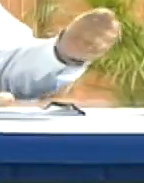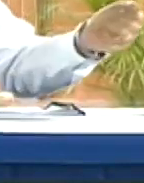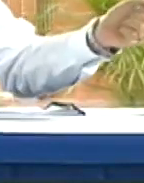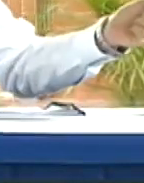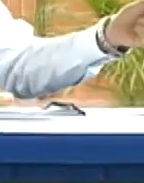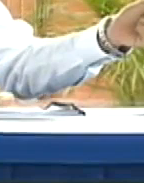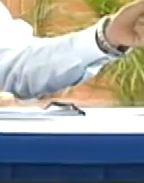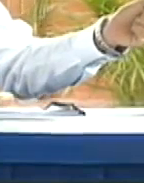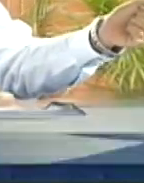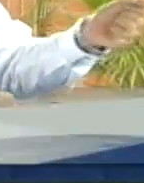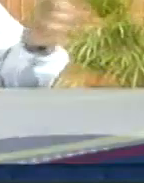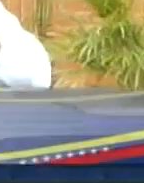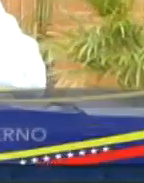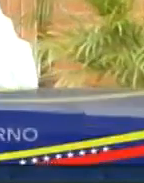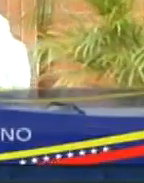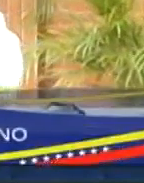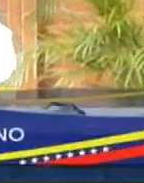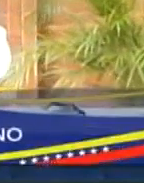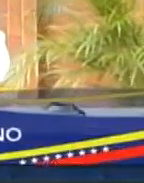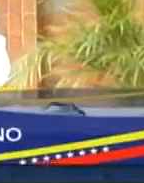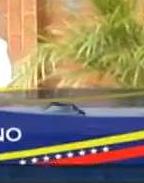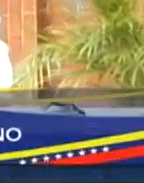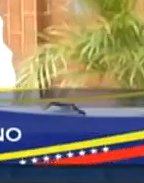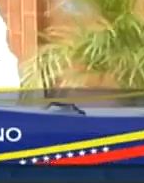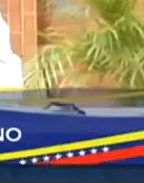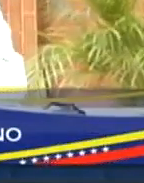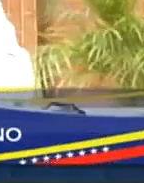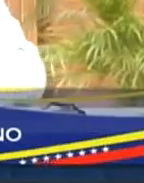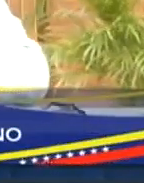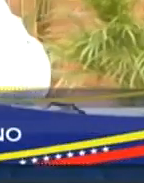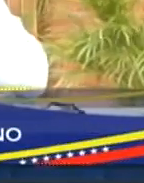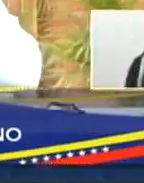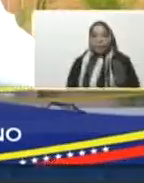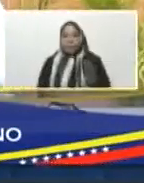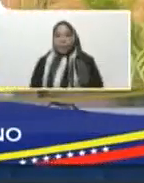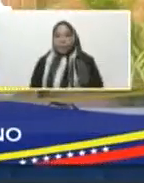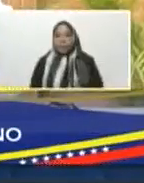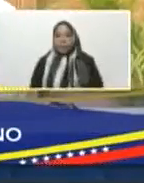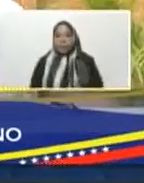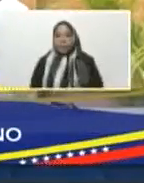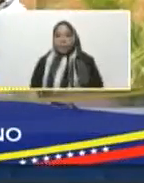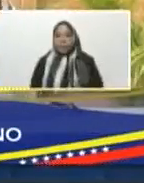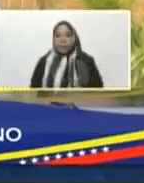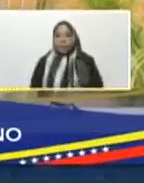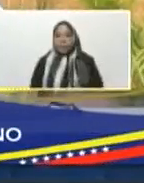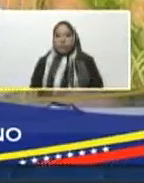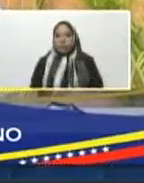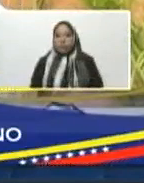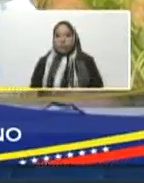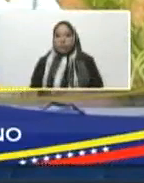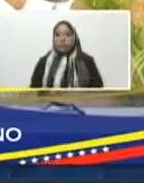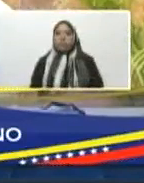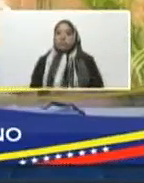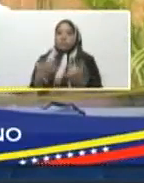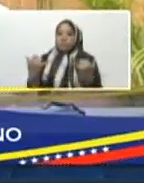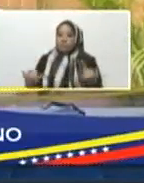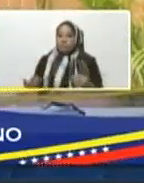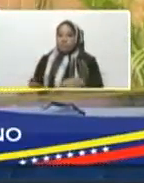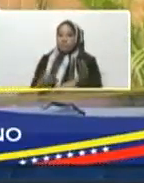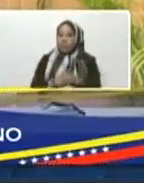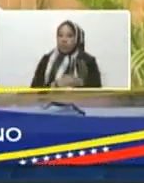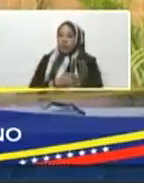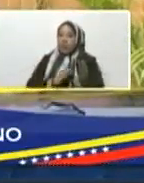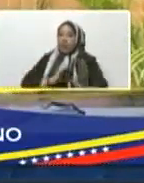estaba preguntando al gobernador Rafael Lacaba, antes de terminar, con otra pieza del grupo Zumbé,